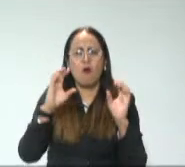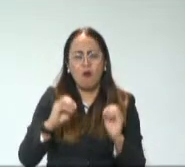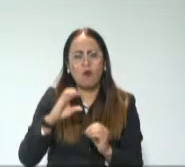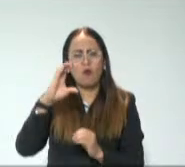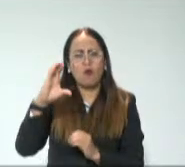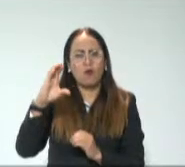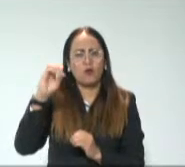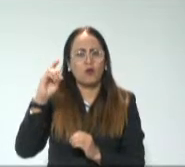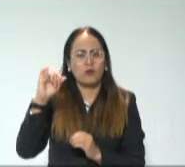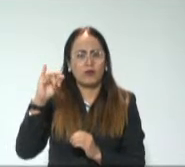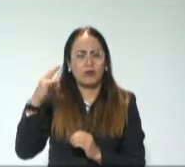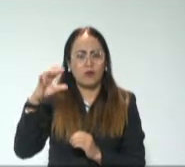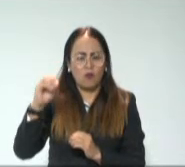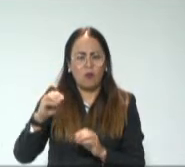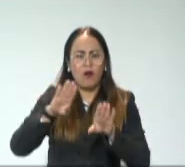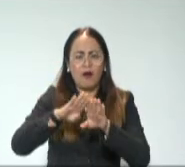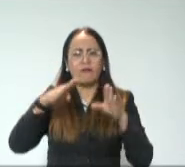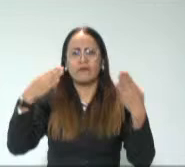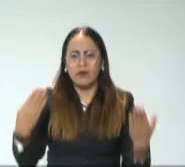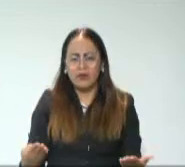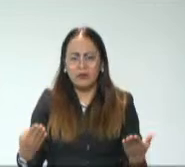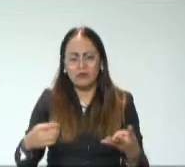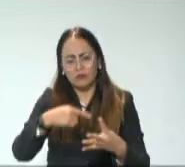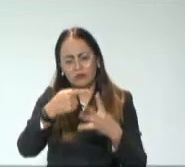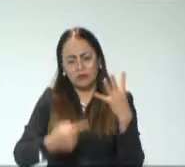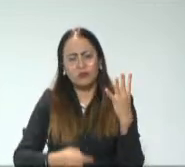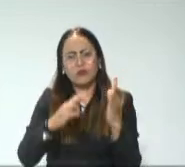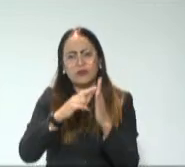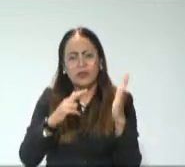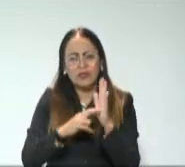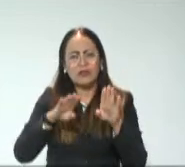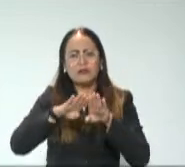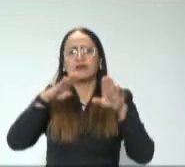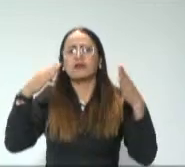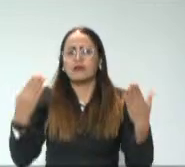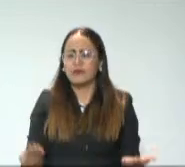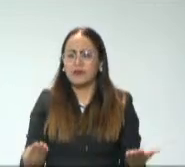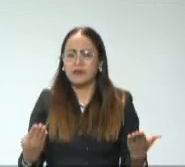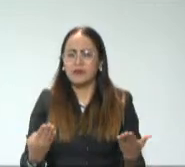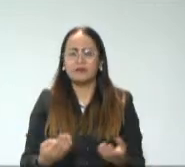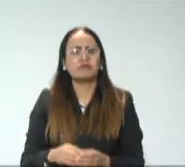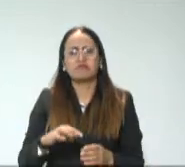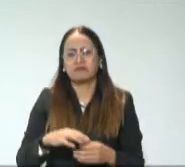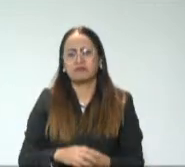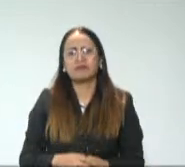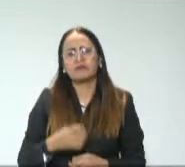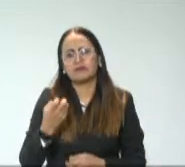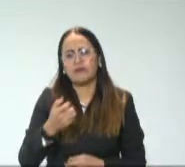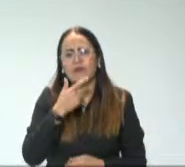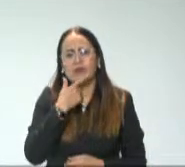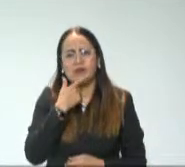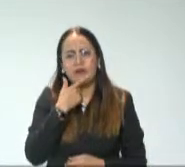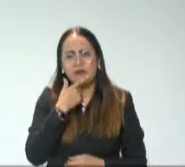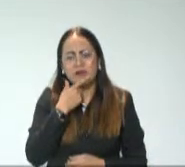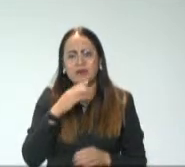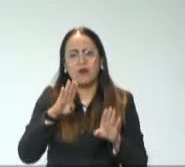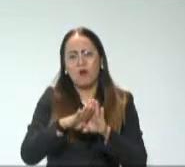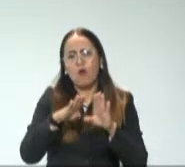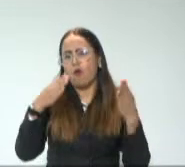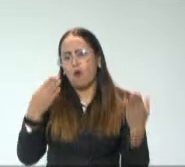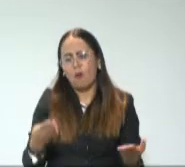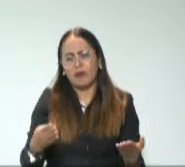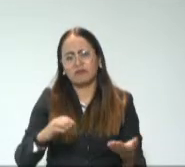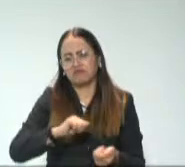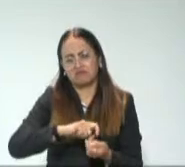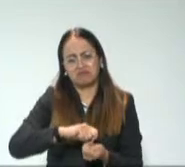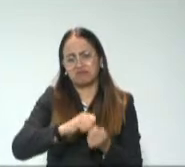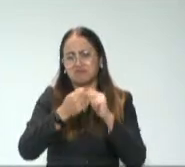digamos con los estándares abiertos Lo que implica la educación también eh abierto en inglés es Open education no no se traduce